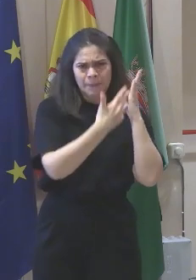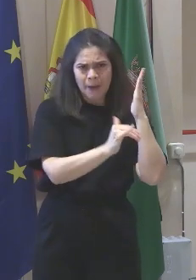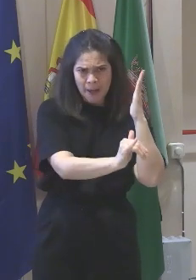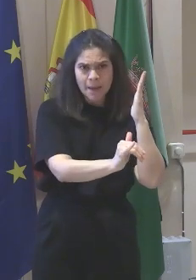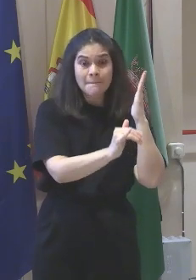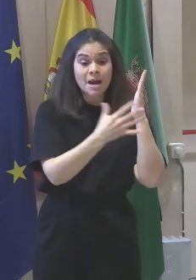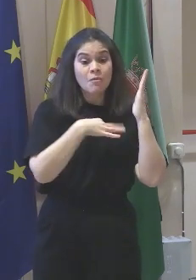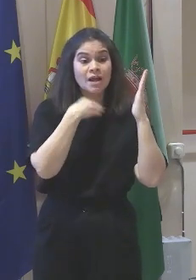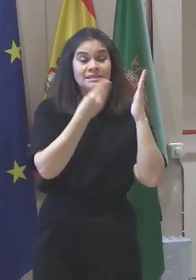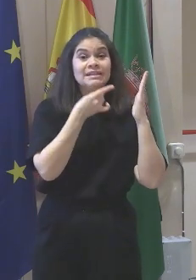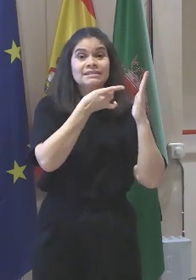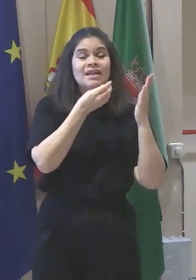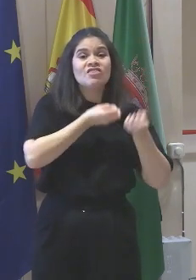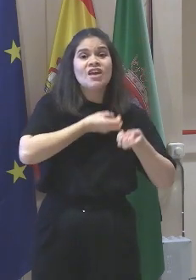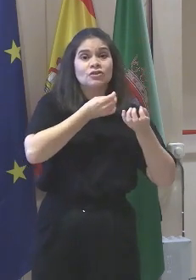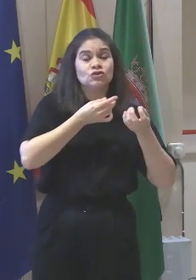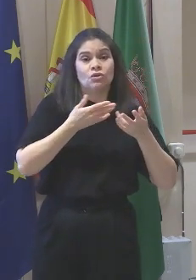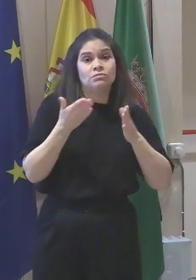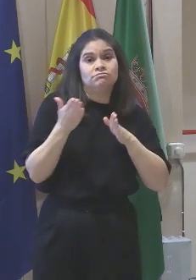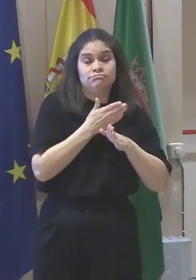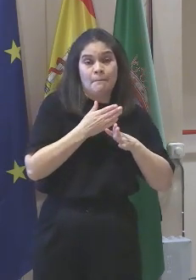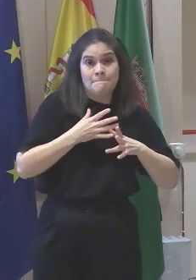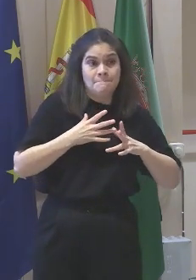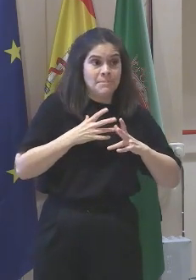este diagnóstico precoz y